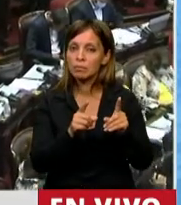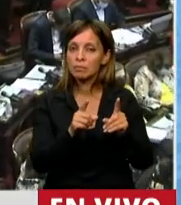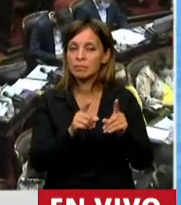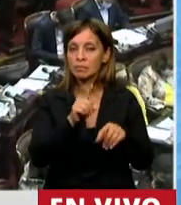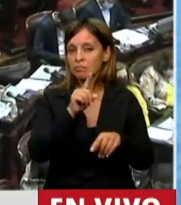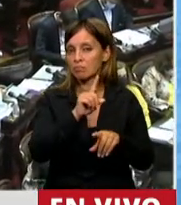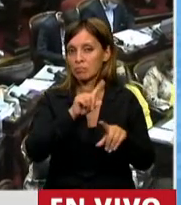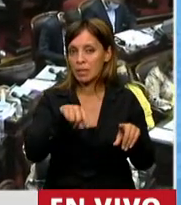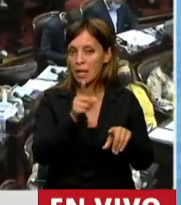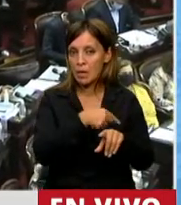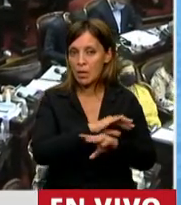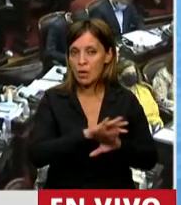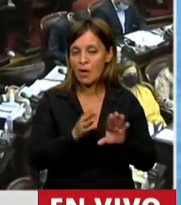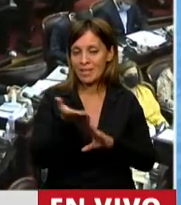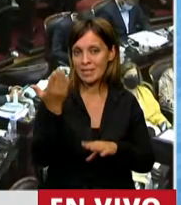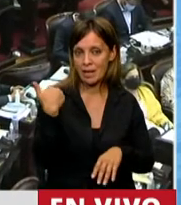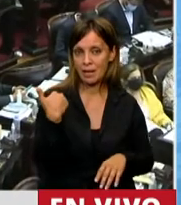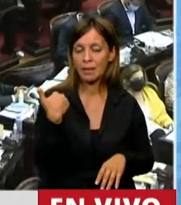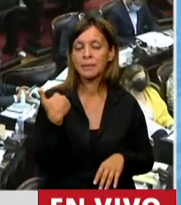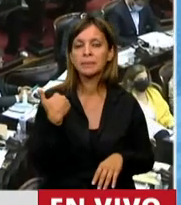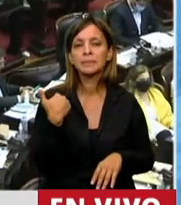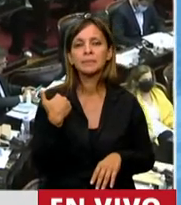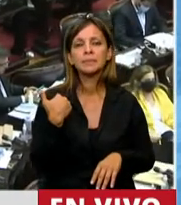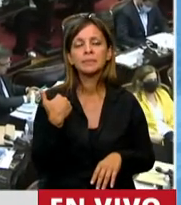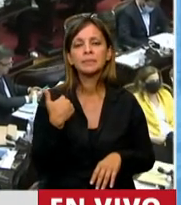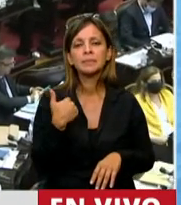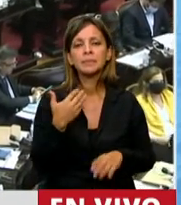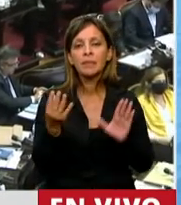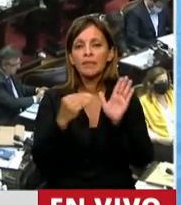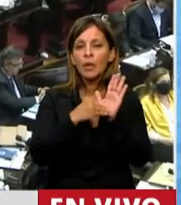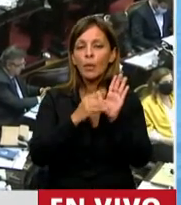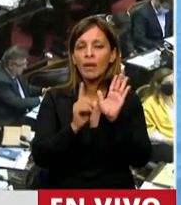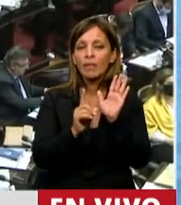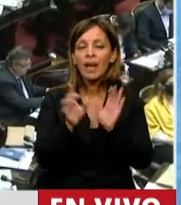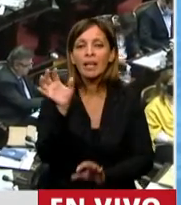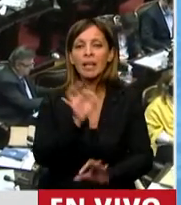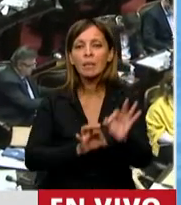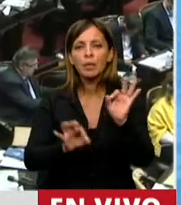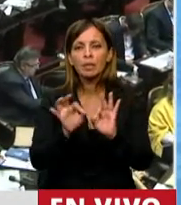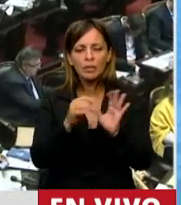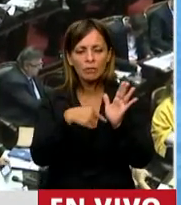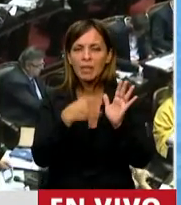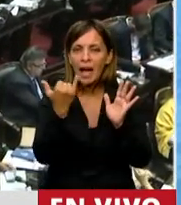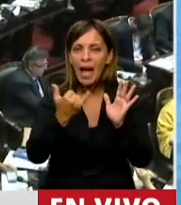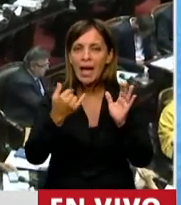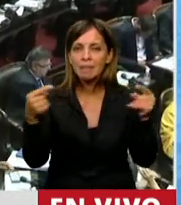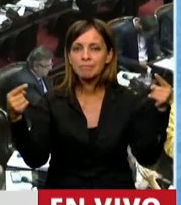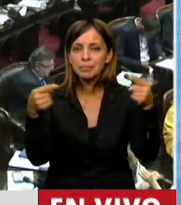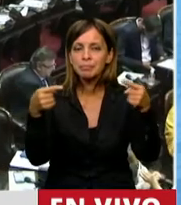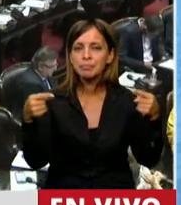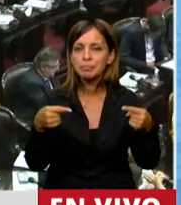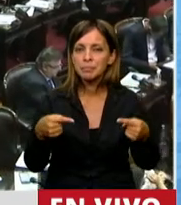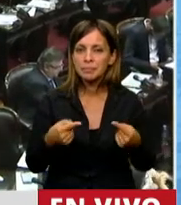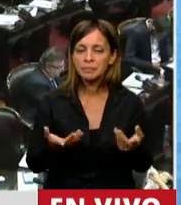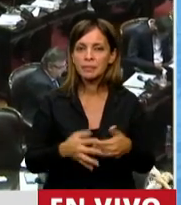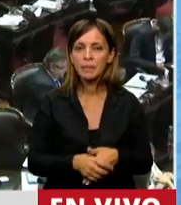en el día de ayer y entonces deja en el proyecto múltiples contradicciones. O